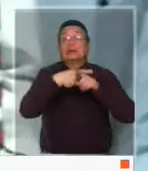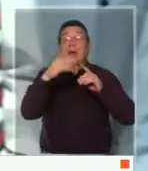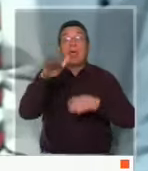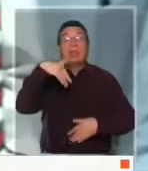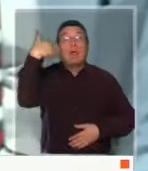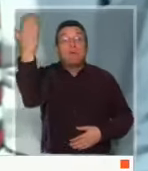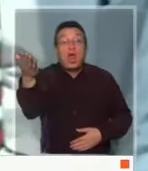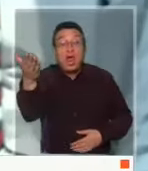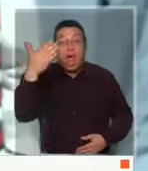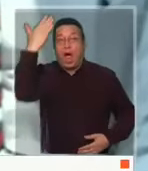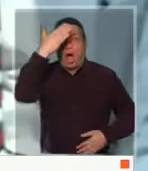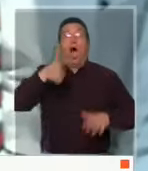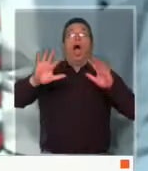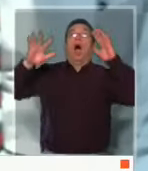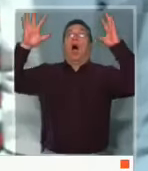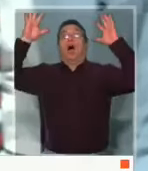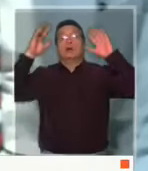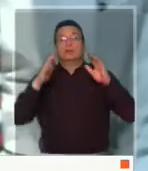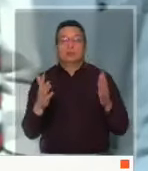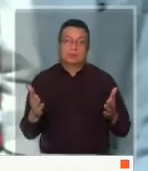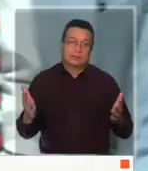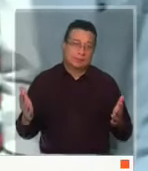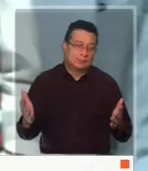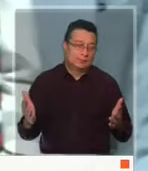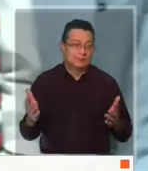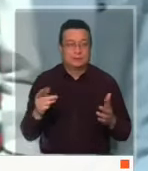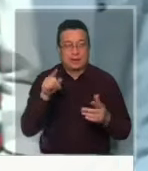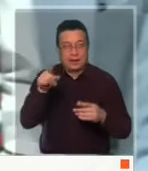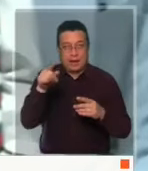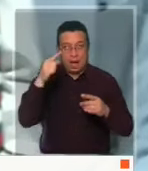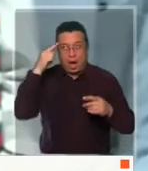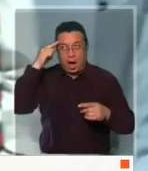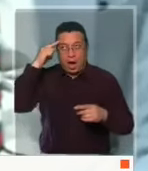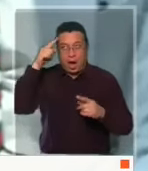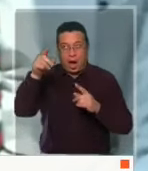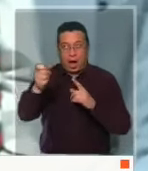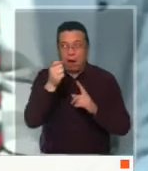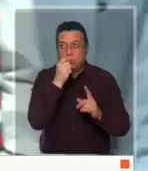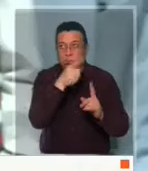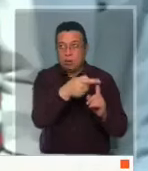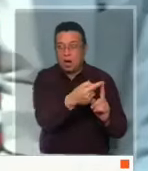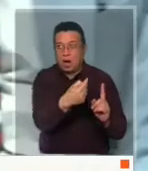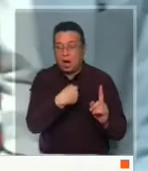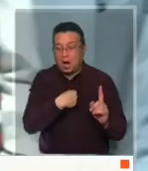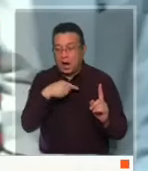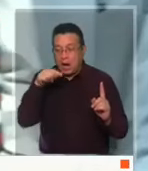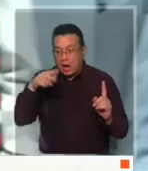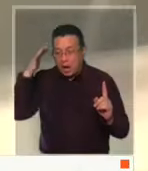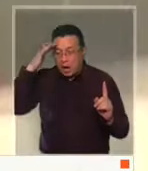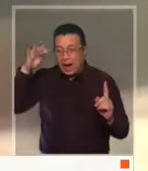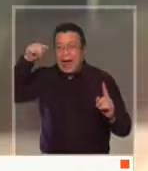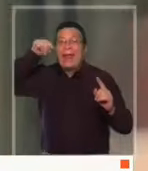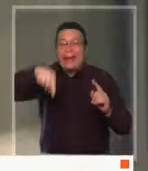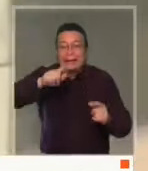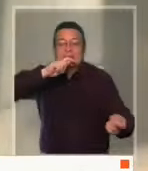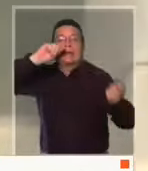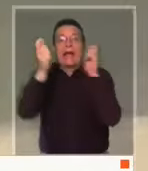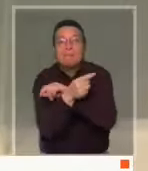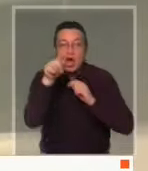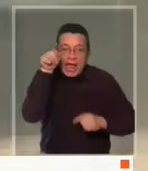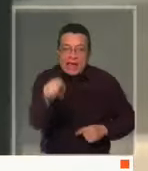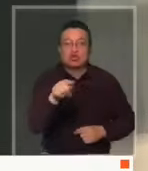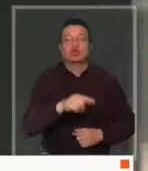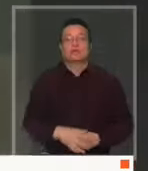señor Monsalve empezó a pensar que iba a ser denunciado. Ese es el punto. Por lo mismo,